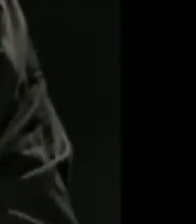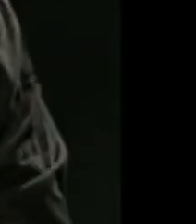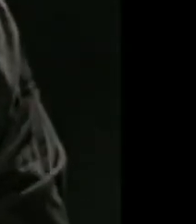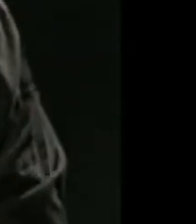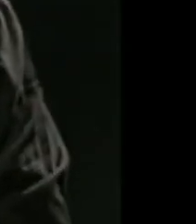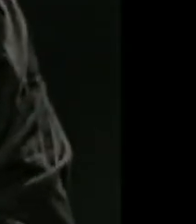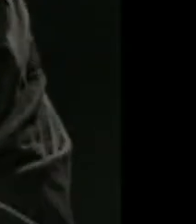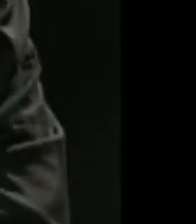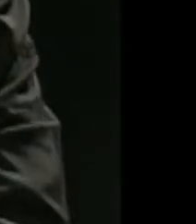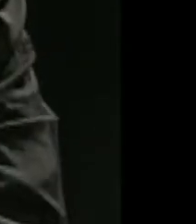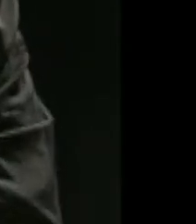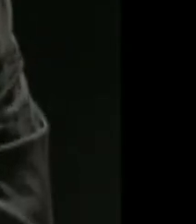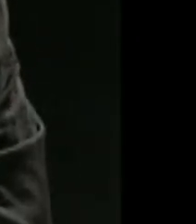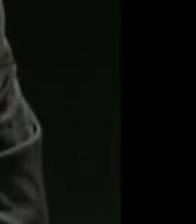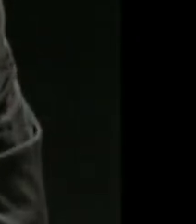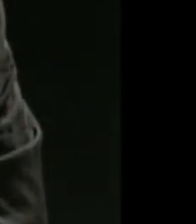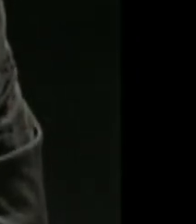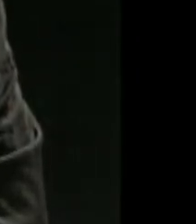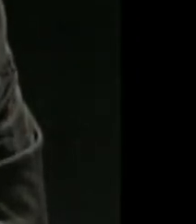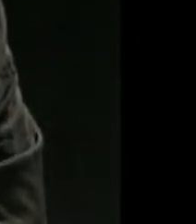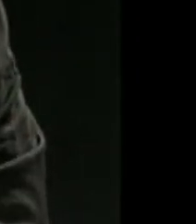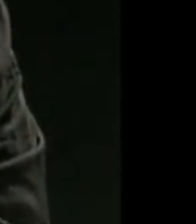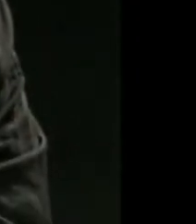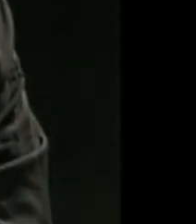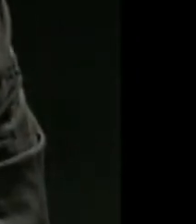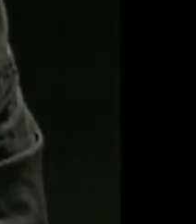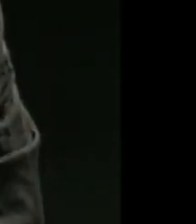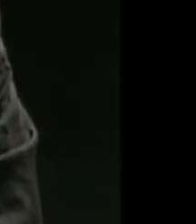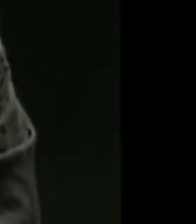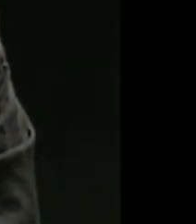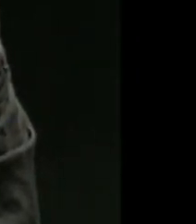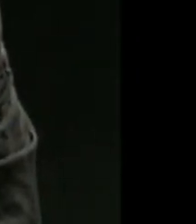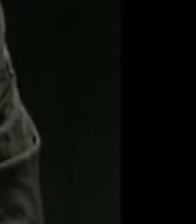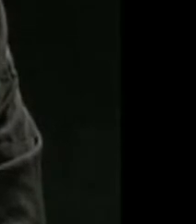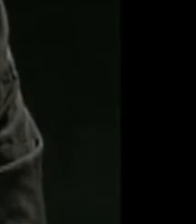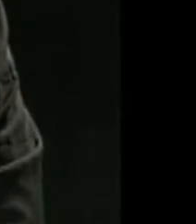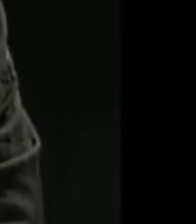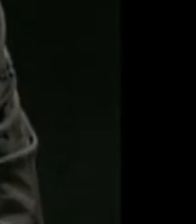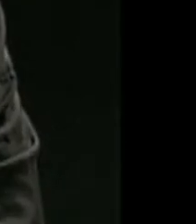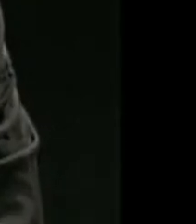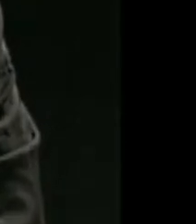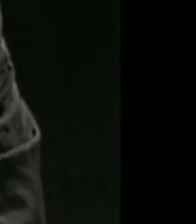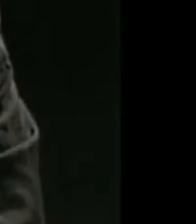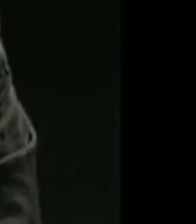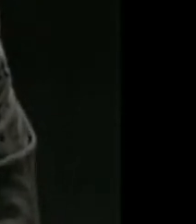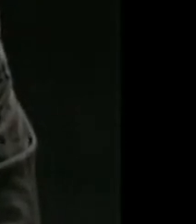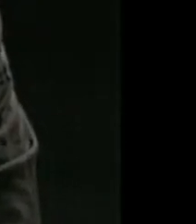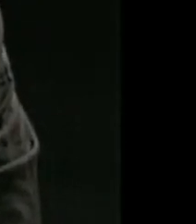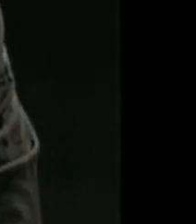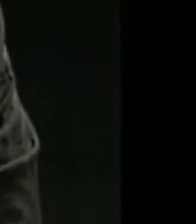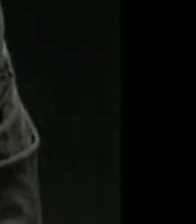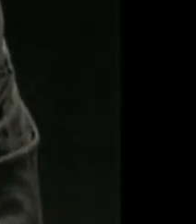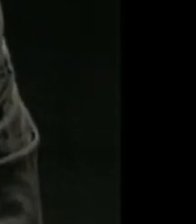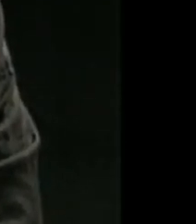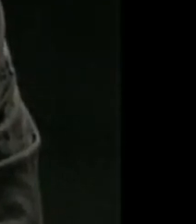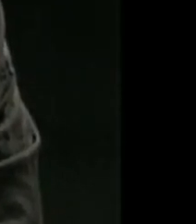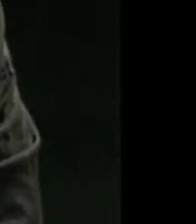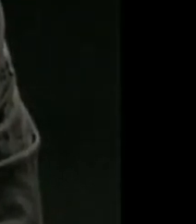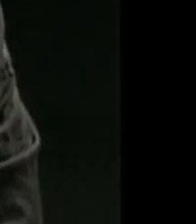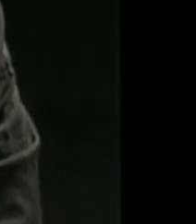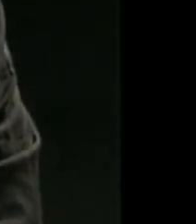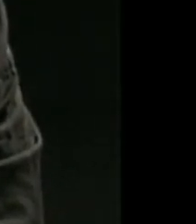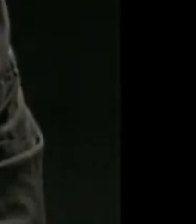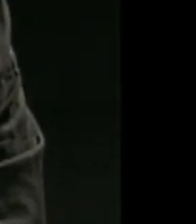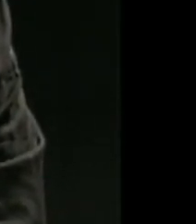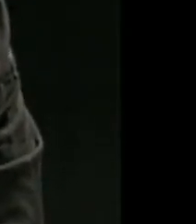los realizadores actuales. Y se nos olvida con mucha frecuencia, somos un país de poca memoria, de que